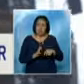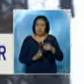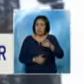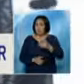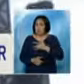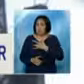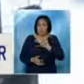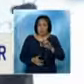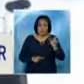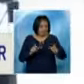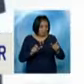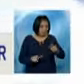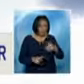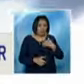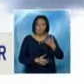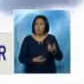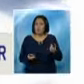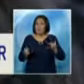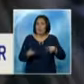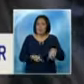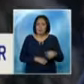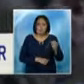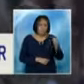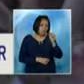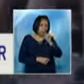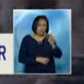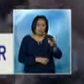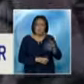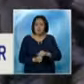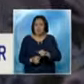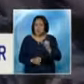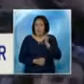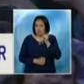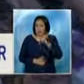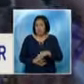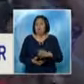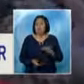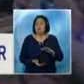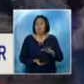emotivos donde el público estalló ocurrió cuando Coldplay interpretó Fix You.